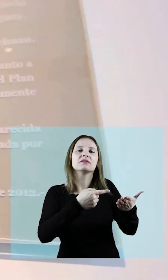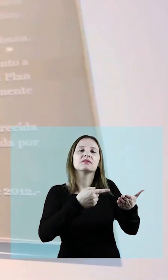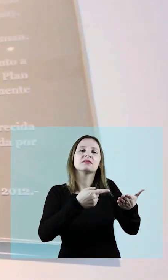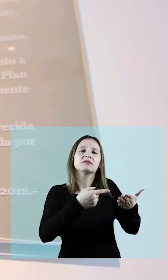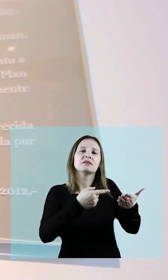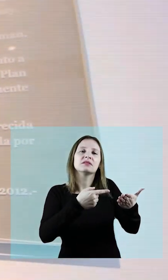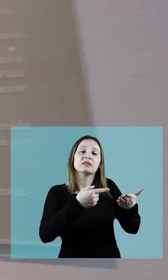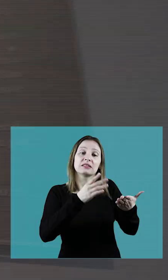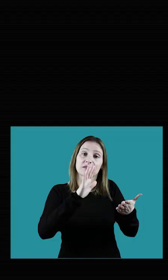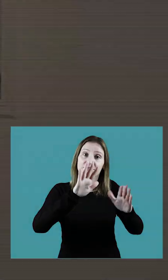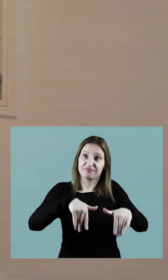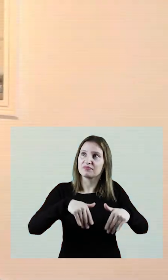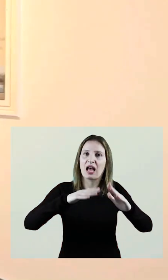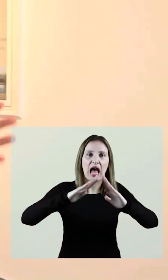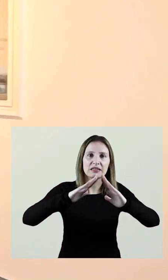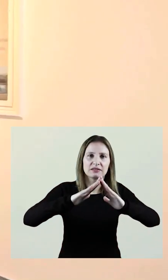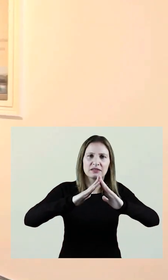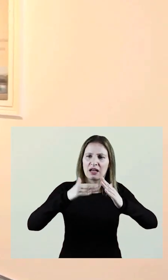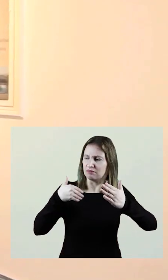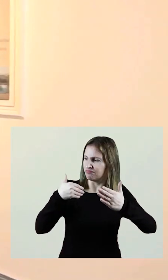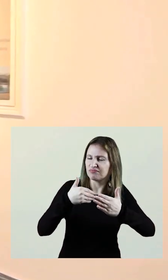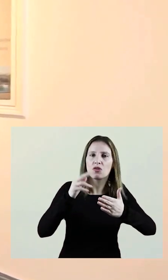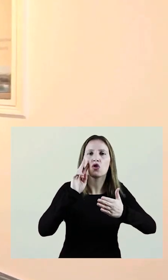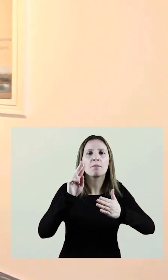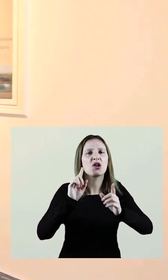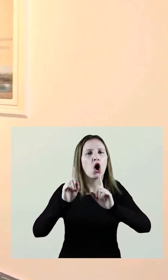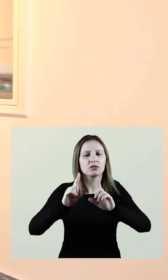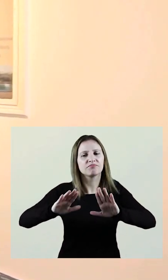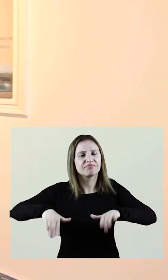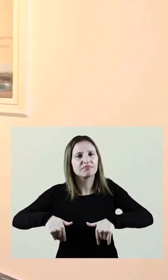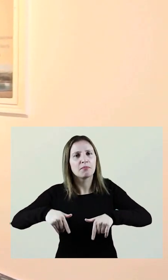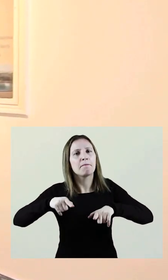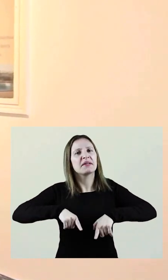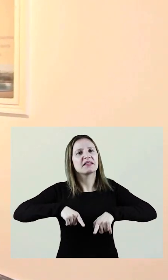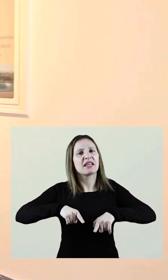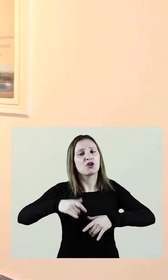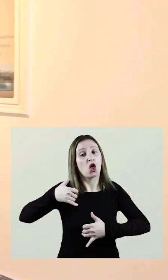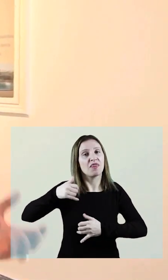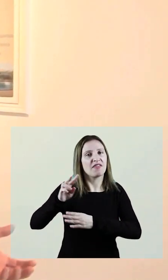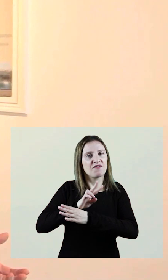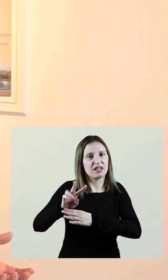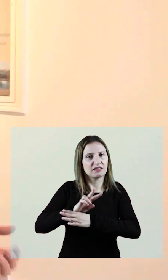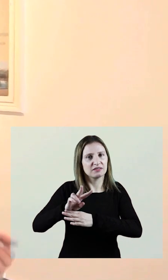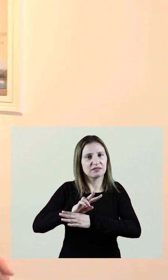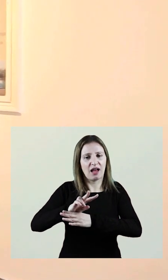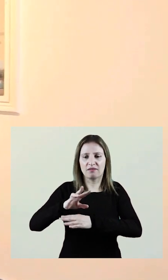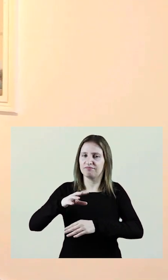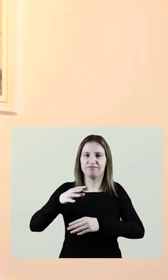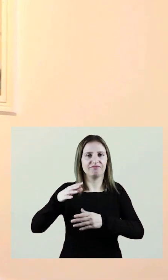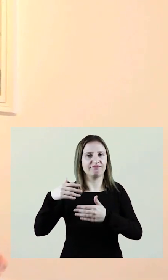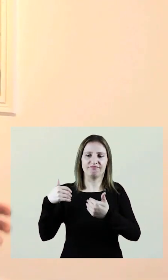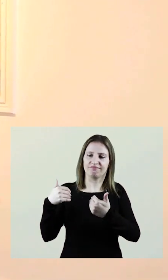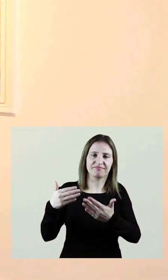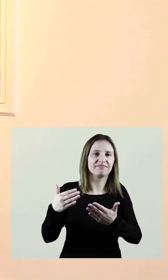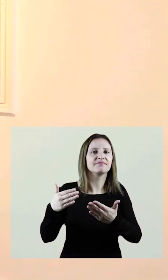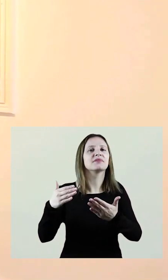casa, que hasta el año 2011 pertenecía al Ministerio de Defensa, debía salir de la órbita del Ministerio